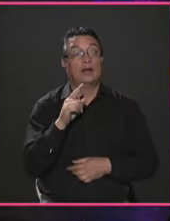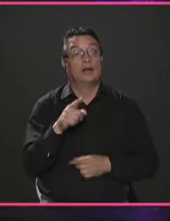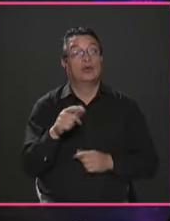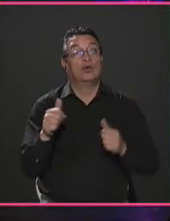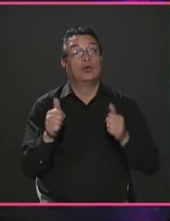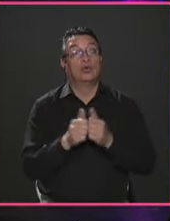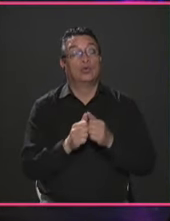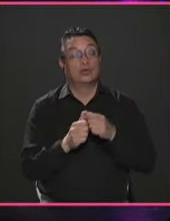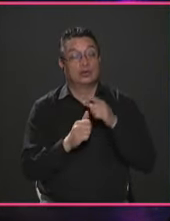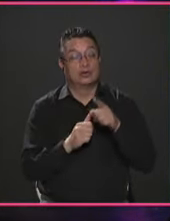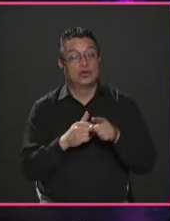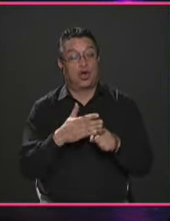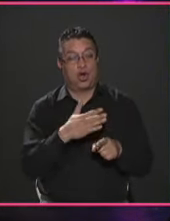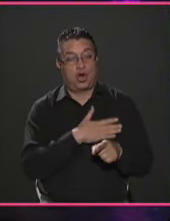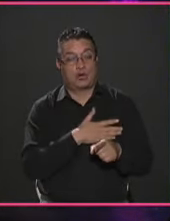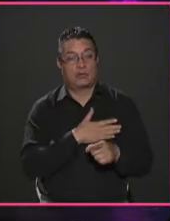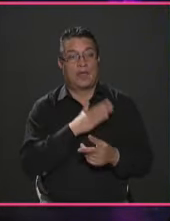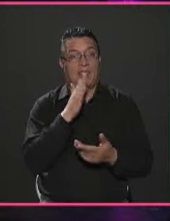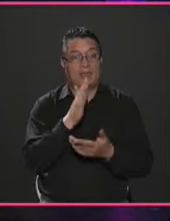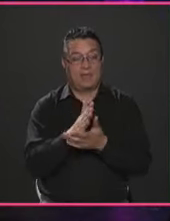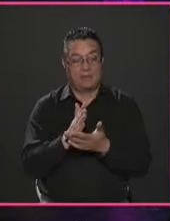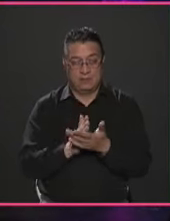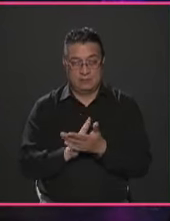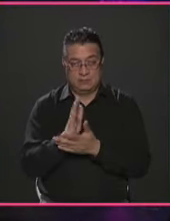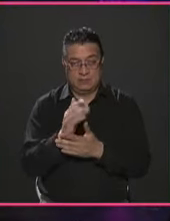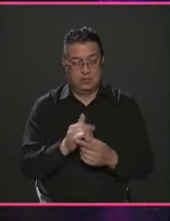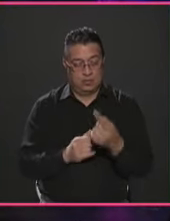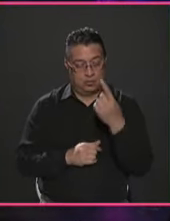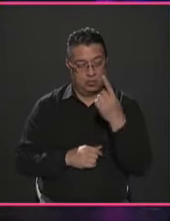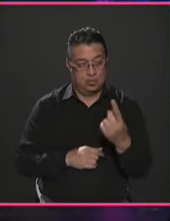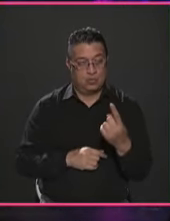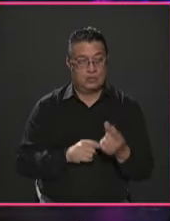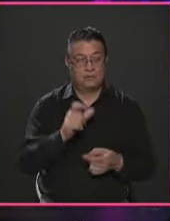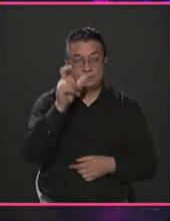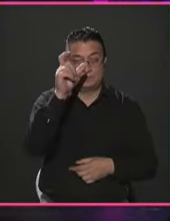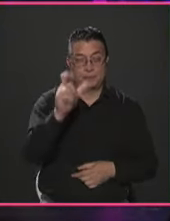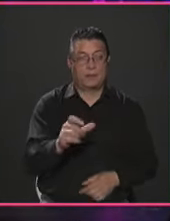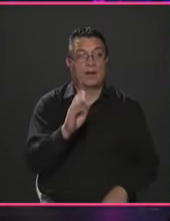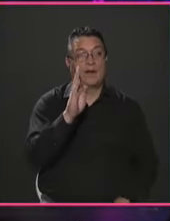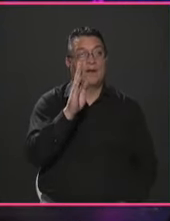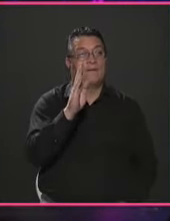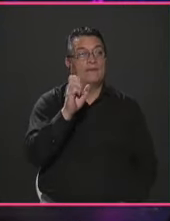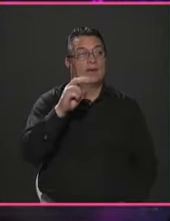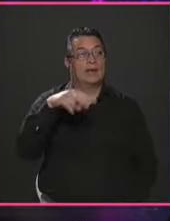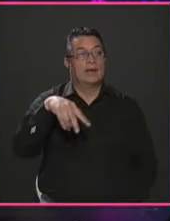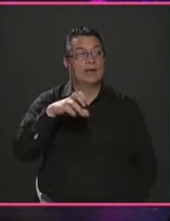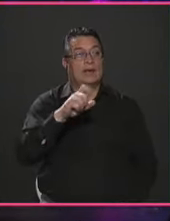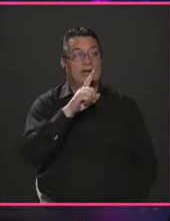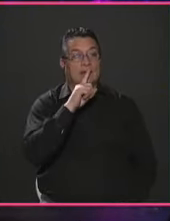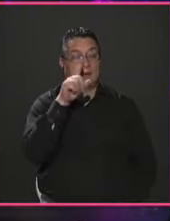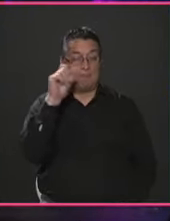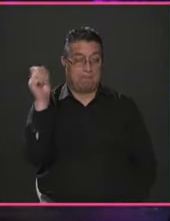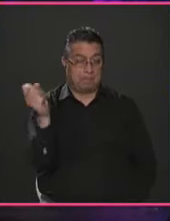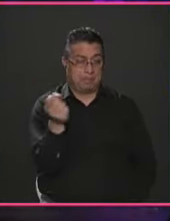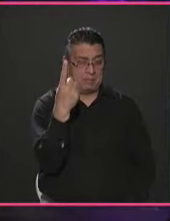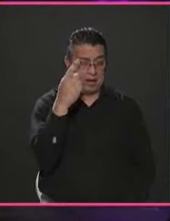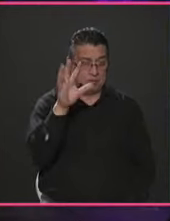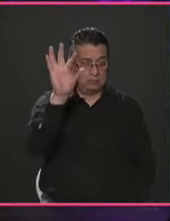este corazón pero debemos empezar con uno el Señor bennet fue nuestro primer